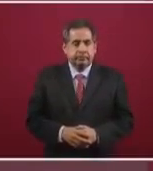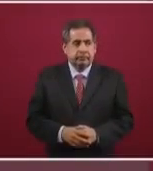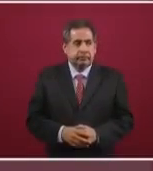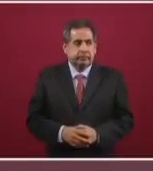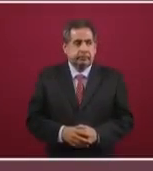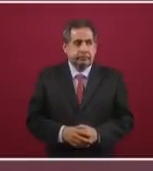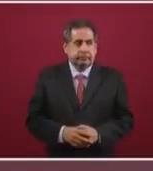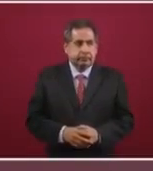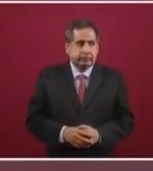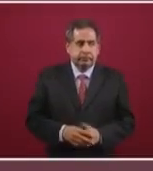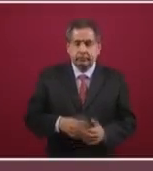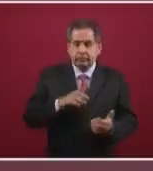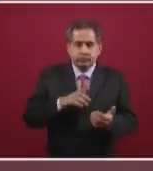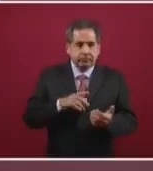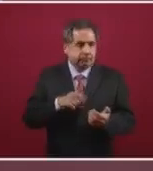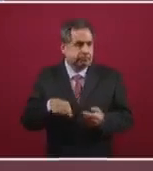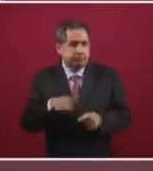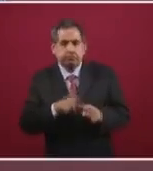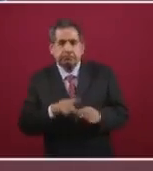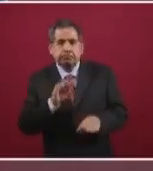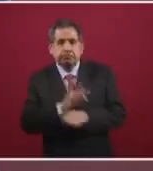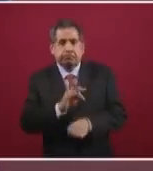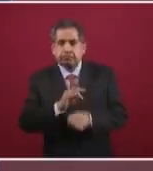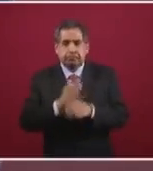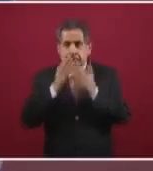Había indefensión,